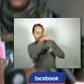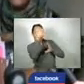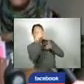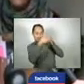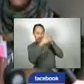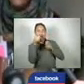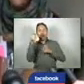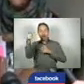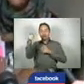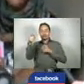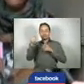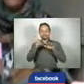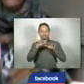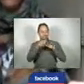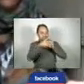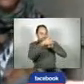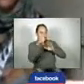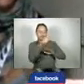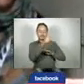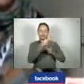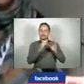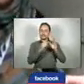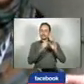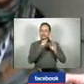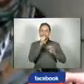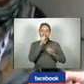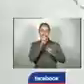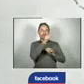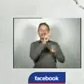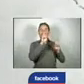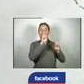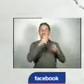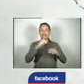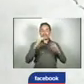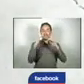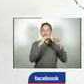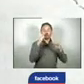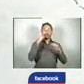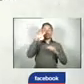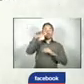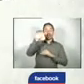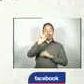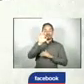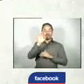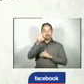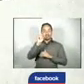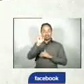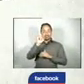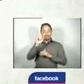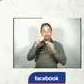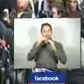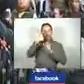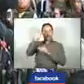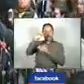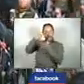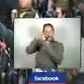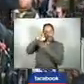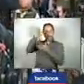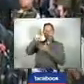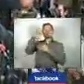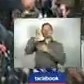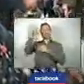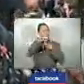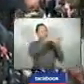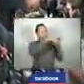información sensible, secreta, relacionada con las guerras en Afganistán e Irak que luego publicó en el sitio web de